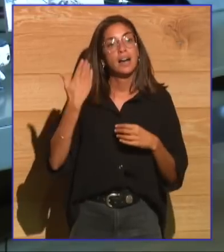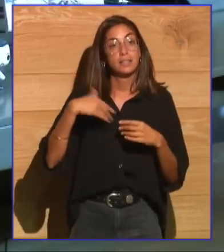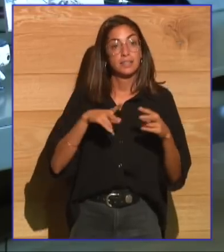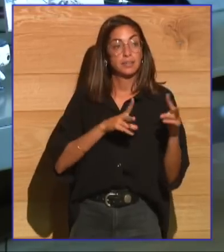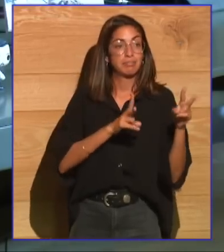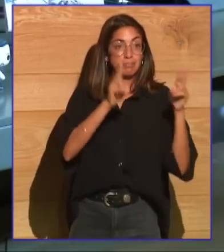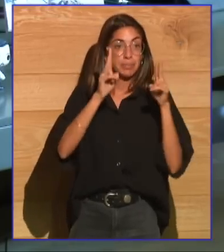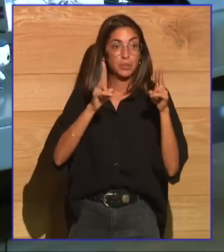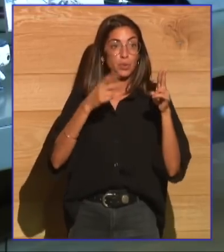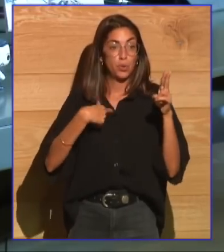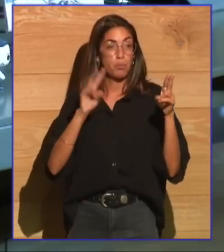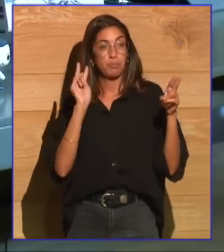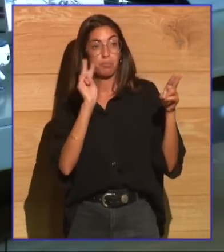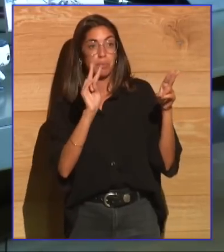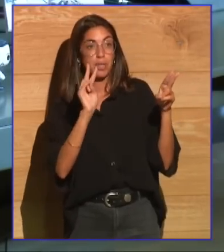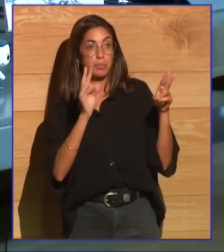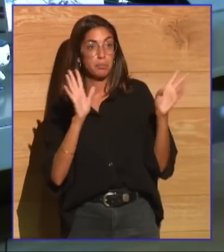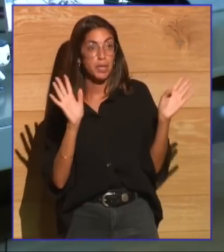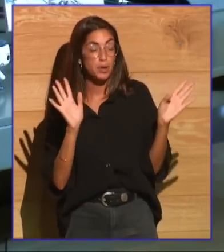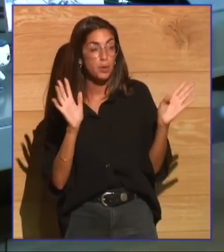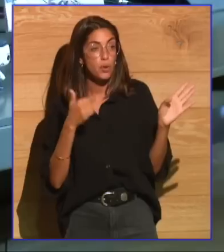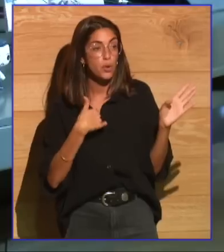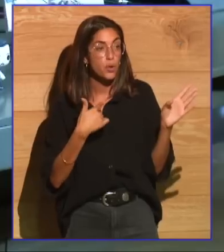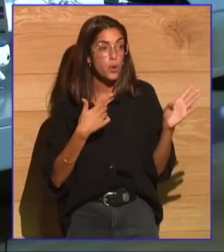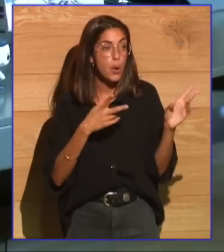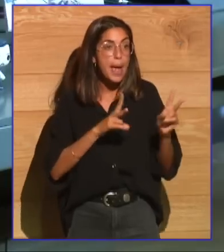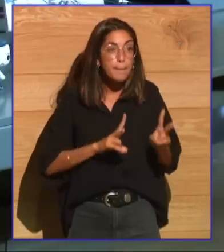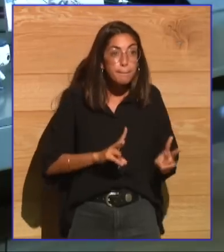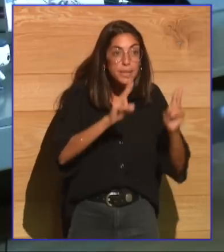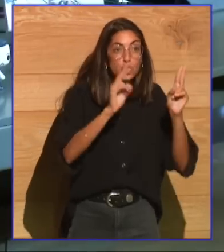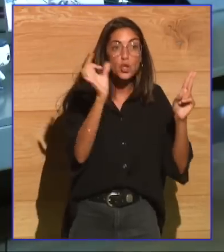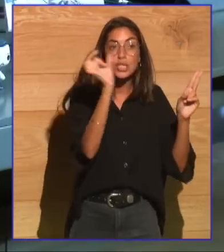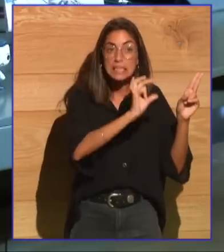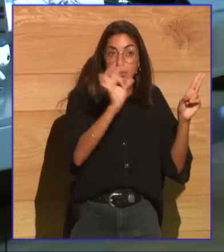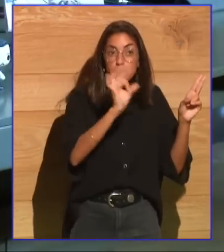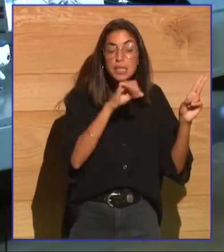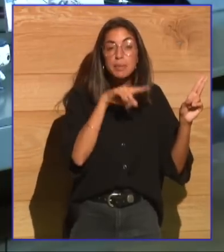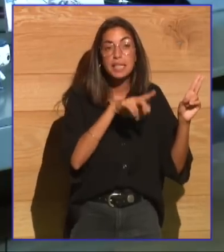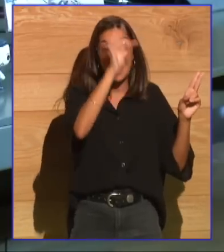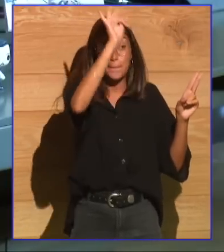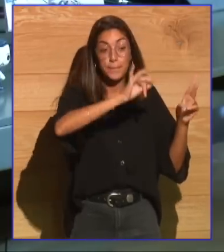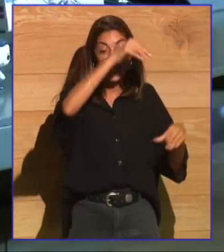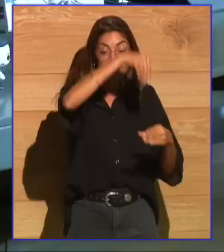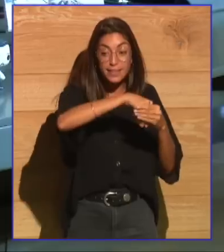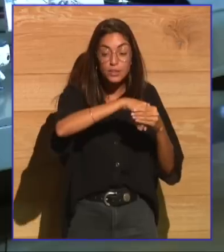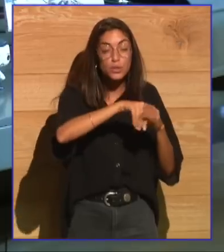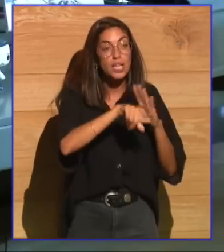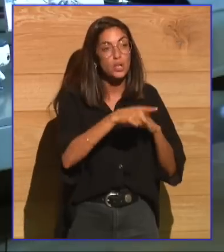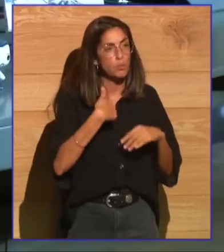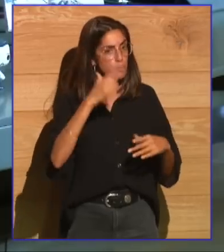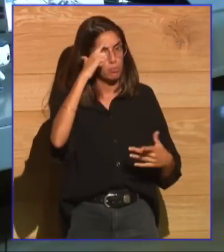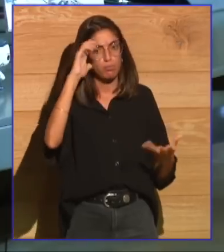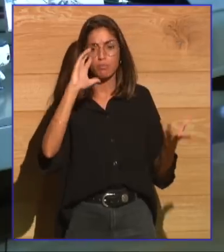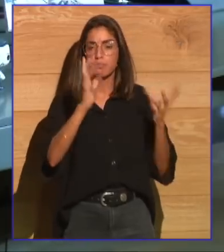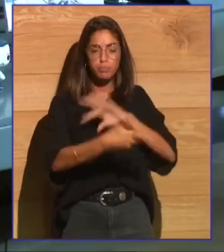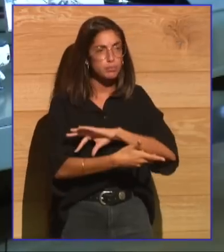de vic morrow y tal pero vi nada más que el episodio y no había visto el episodio de spielberg en esta en esta peli cuando que me ha vuelto loco